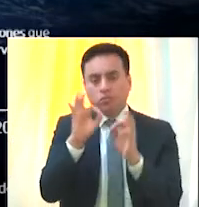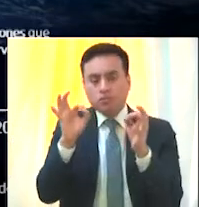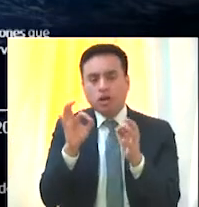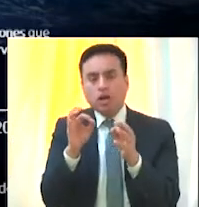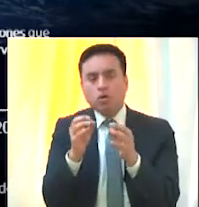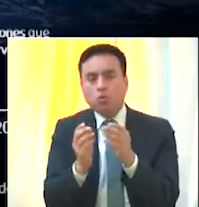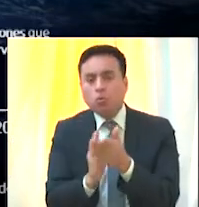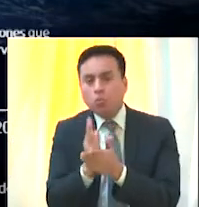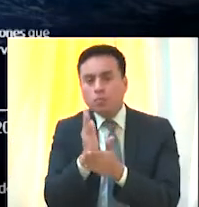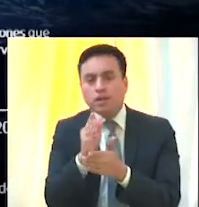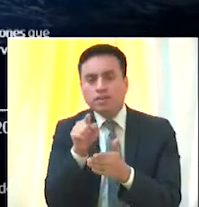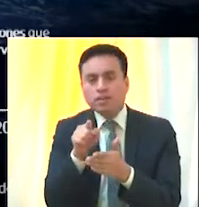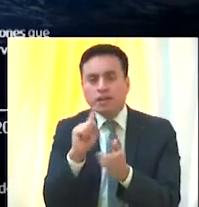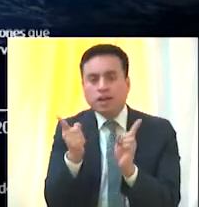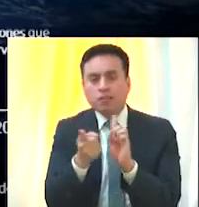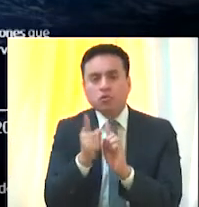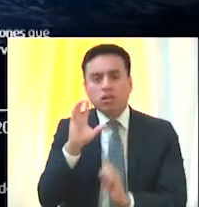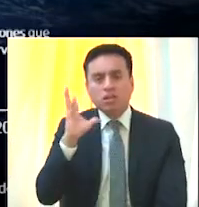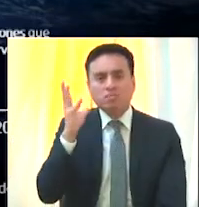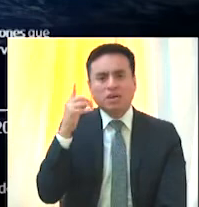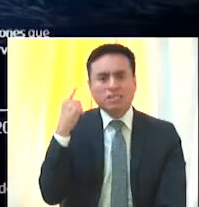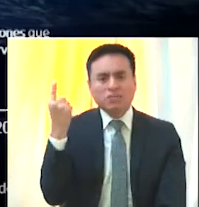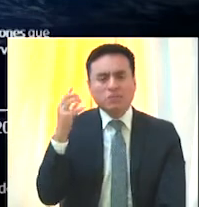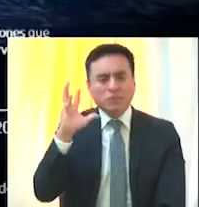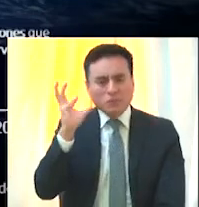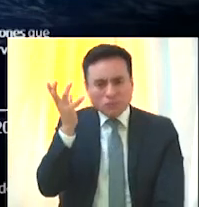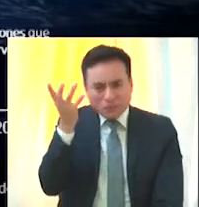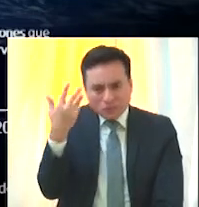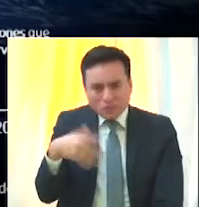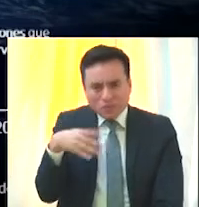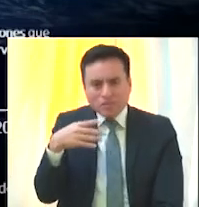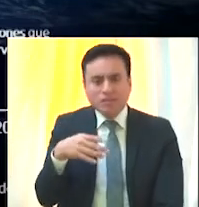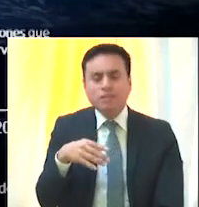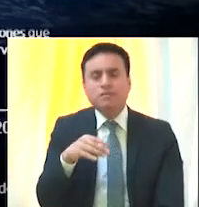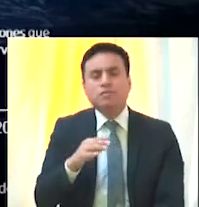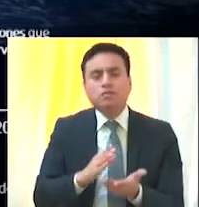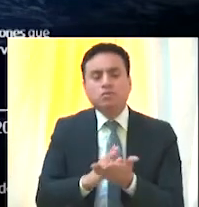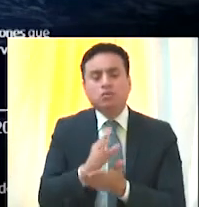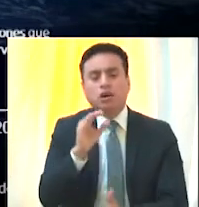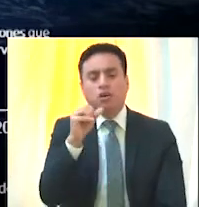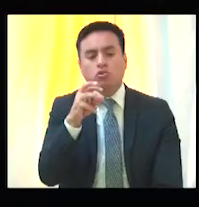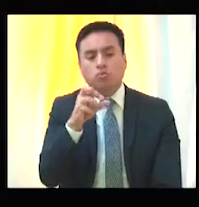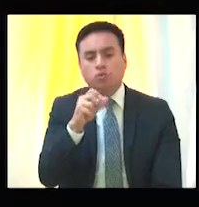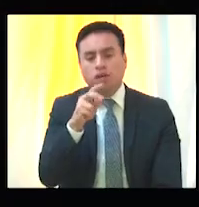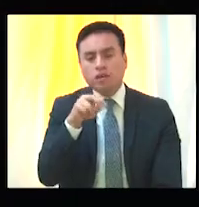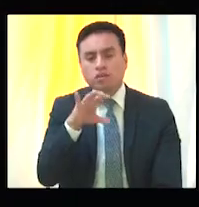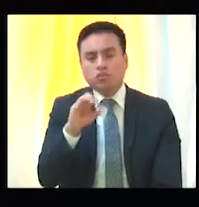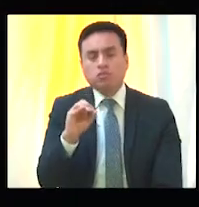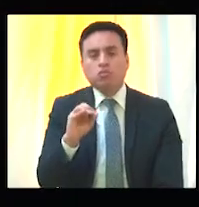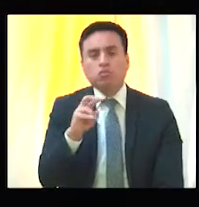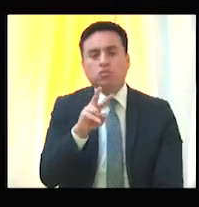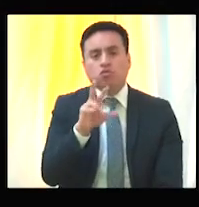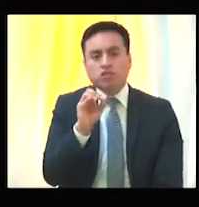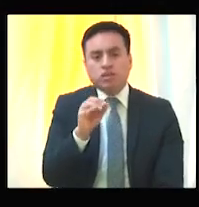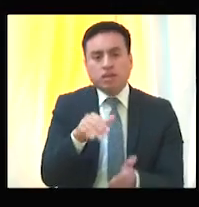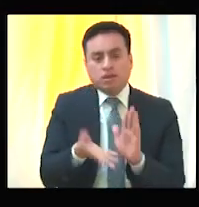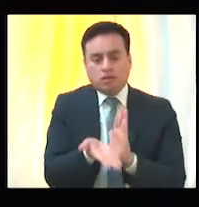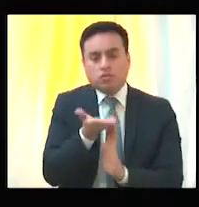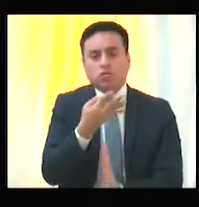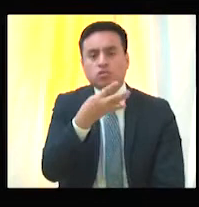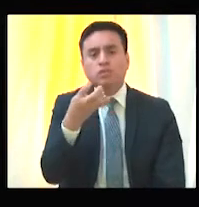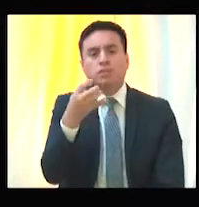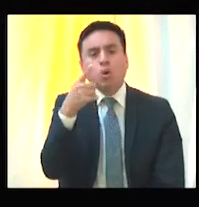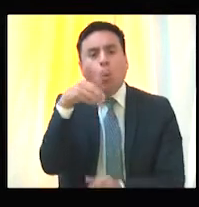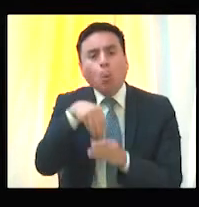humeante del cambio climático y en particular del efecto antropogénico. Son ese incremento de las 280 a las 400 partes por